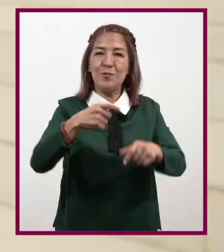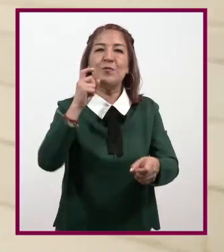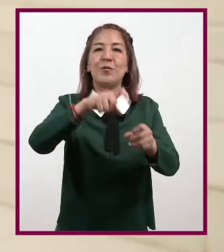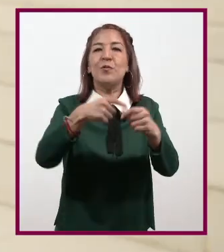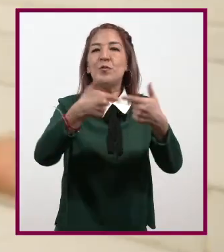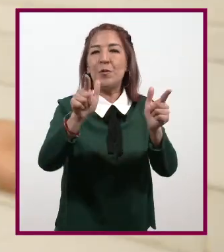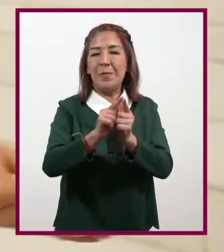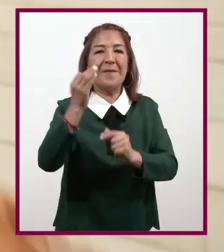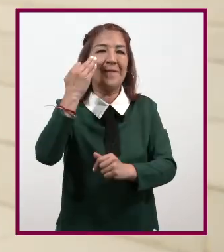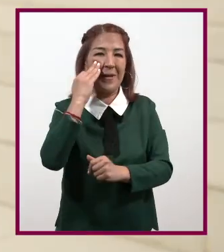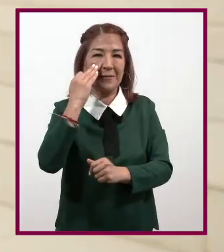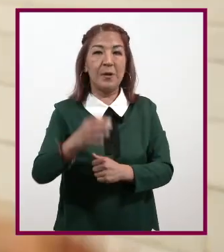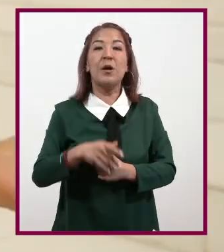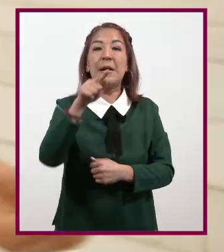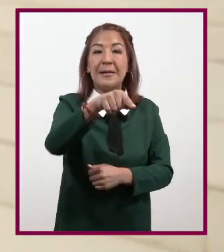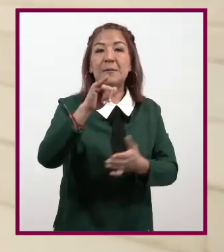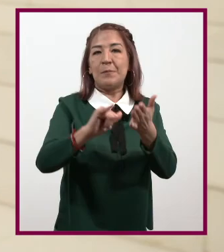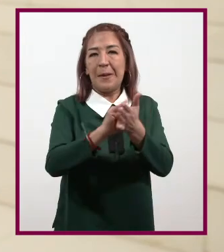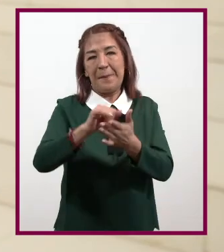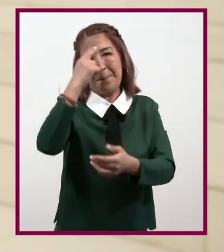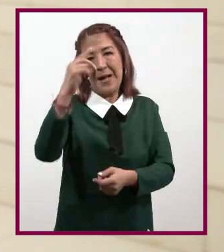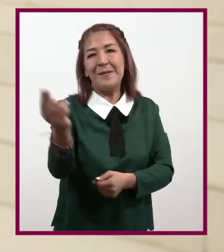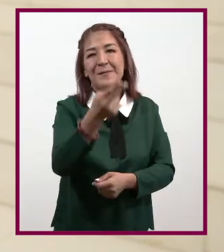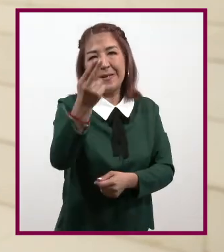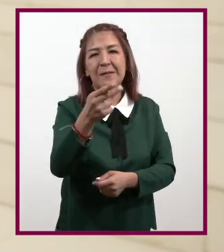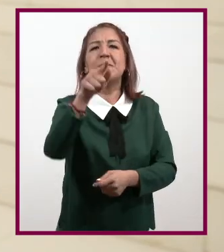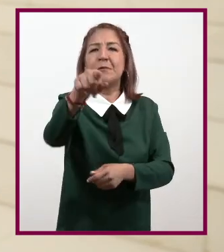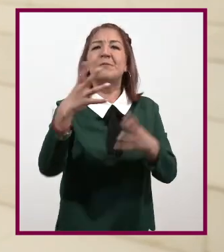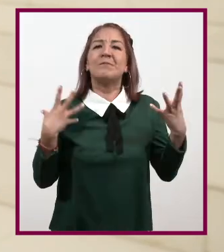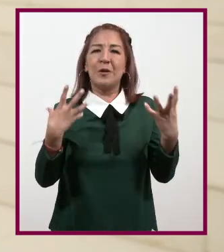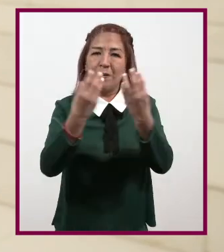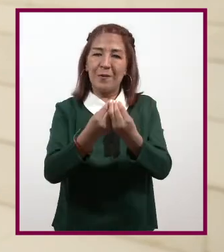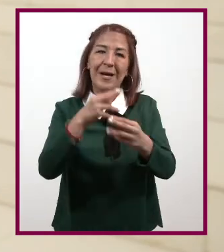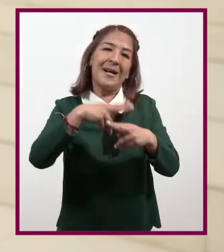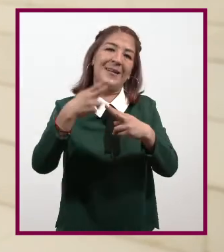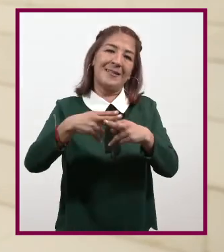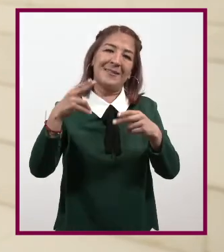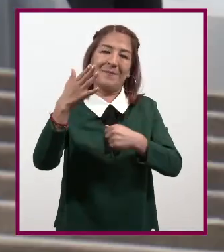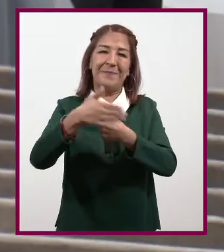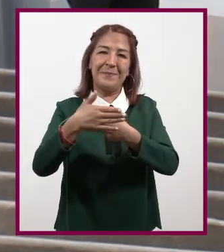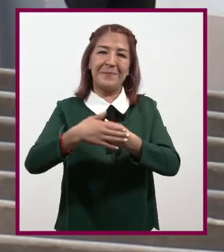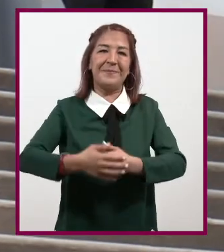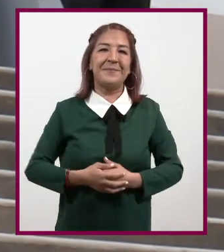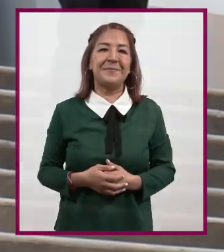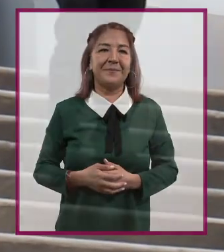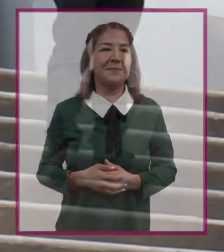Y no olviden que este programa es de ustedes. Háganlo con nosotros. Hasta la próxima.